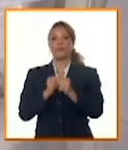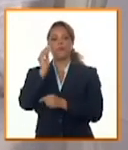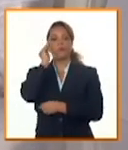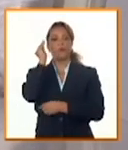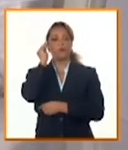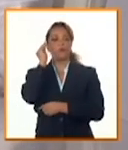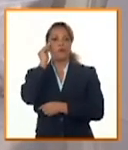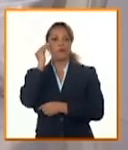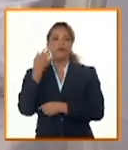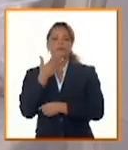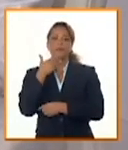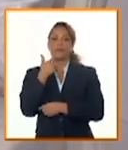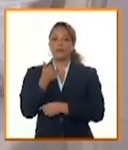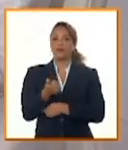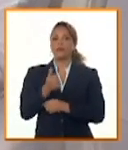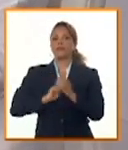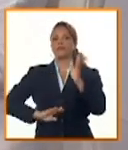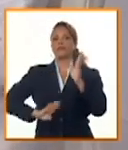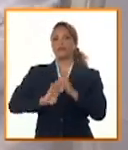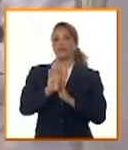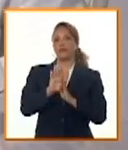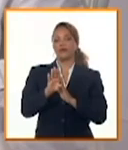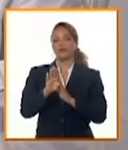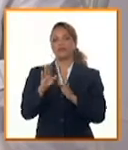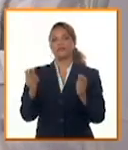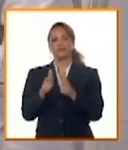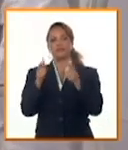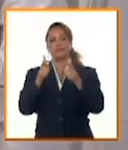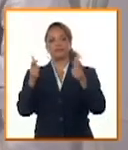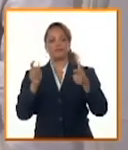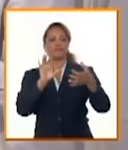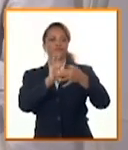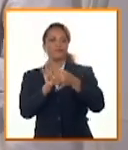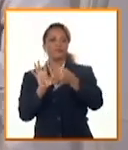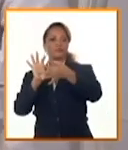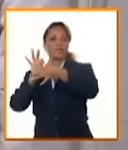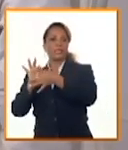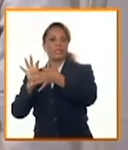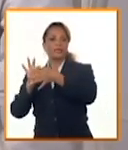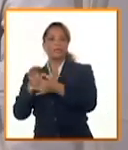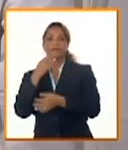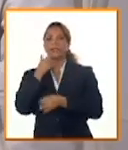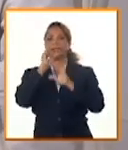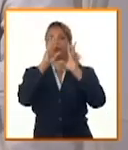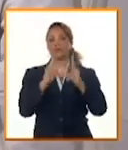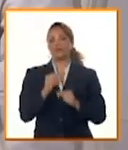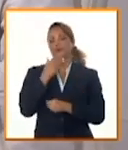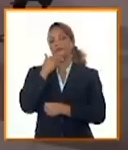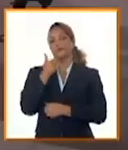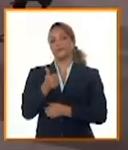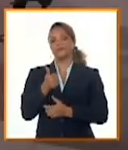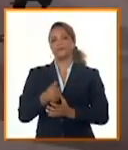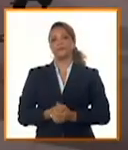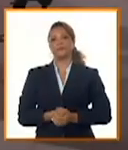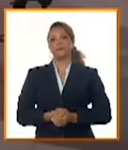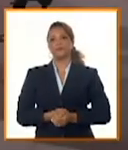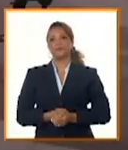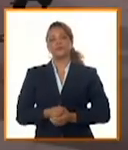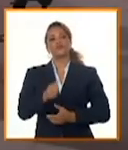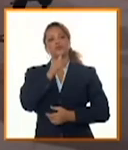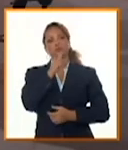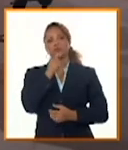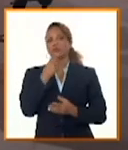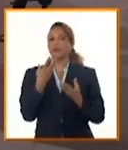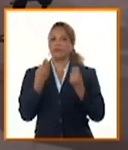camino que les permita crecer encadenarse y obtener el resultado que ellos esperan sin duda Hay mucho